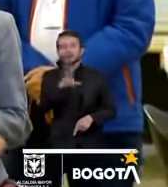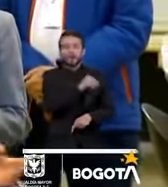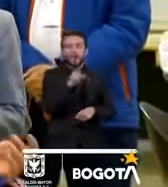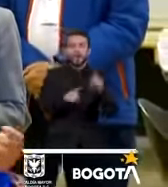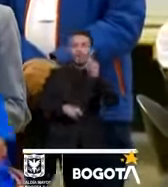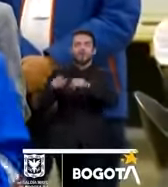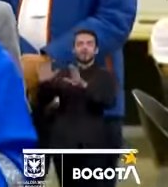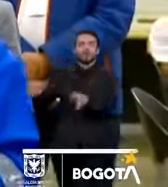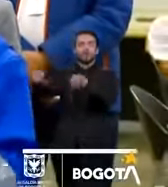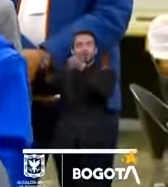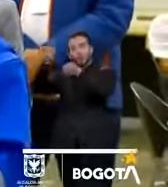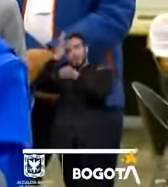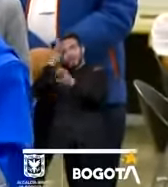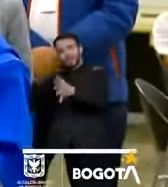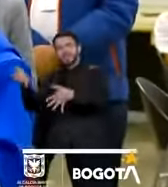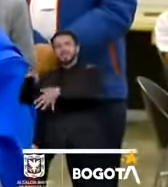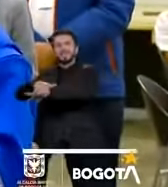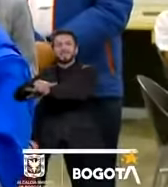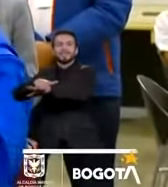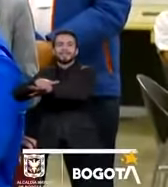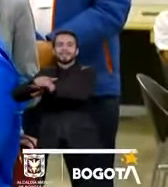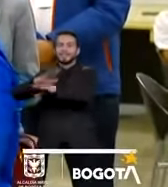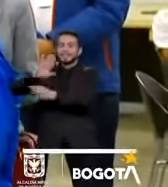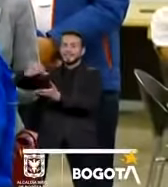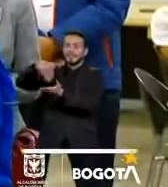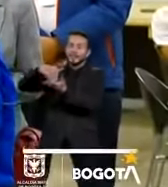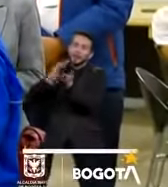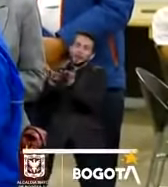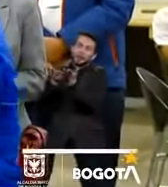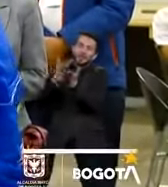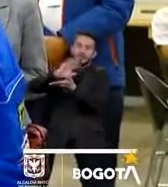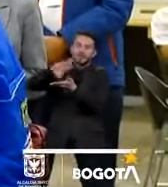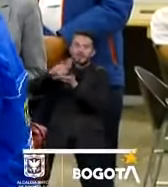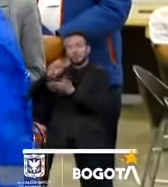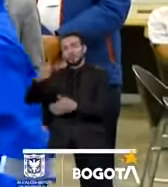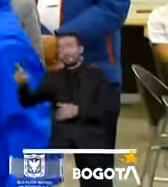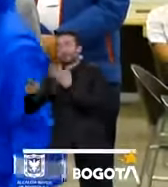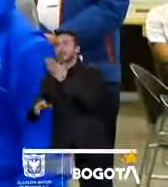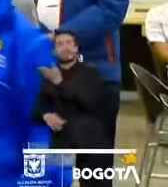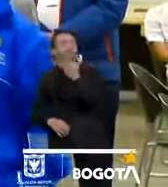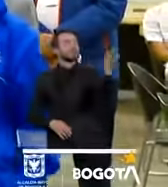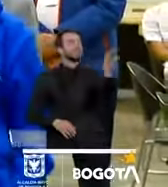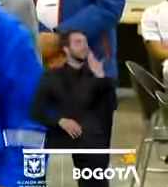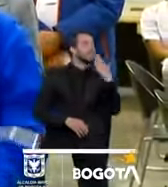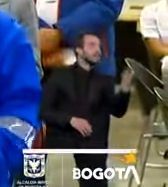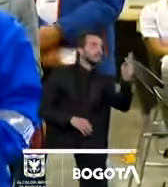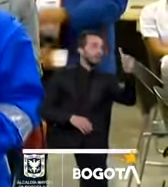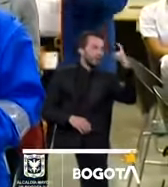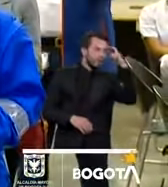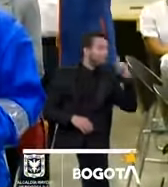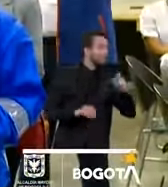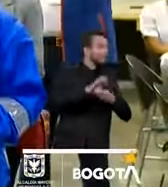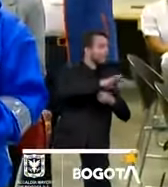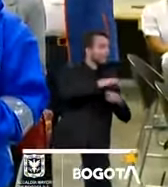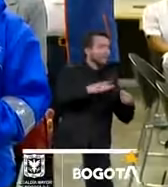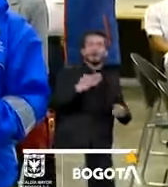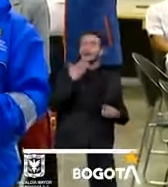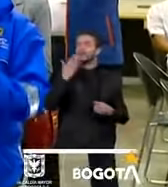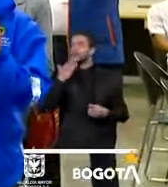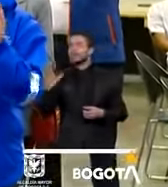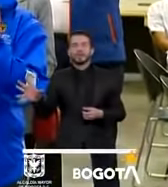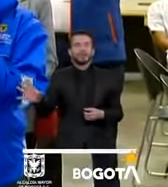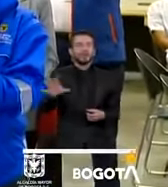Oriente, a Marta Yolanda que dirige este hospital, al señor gobernador de Cundinamarca, a la señora embajadora de Turquía por su donación. Muchas, muchas